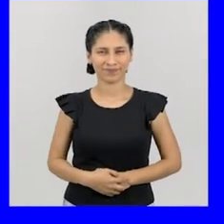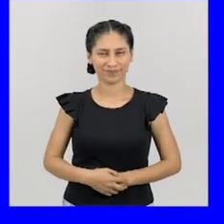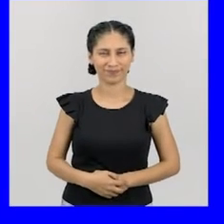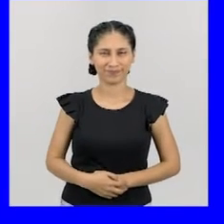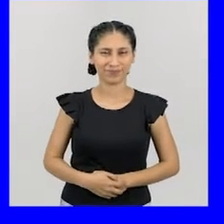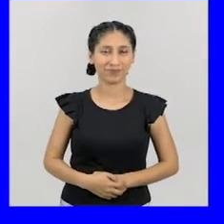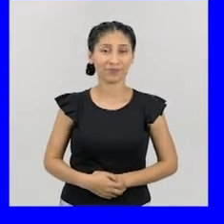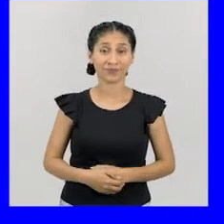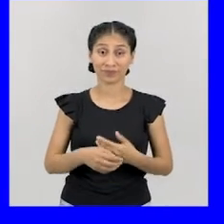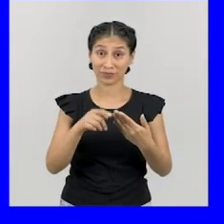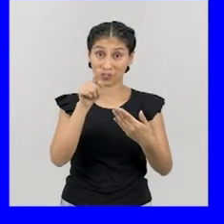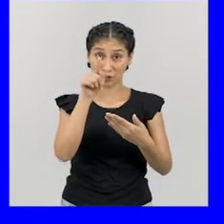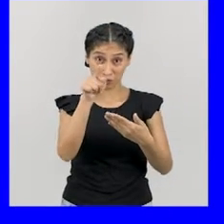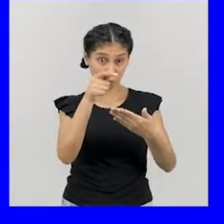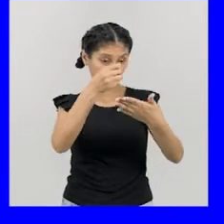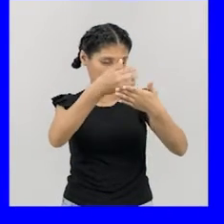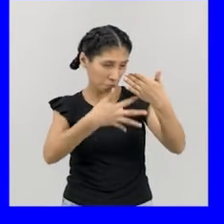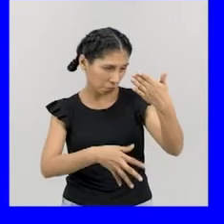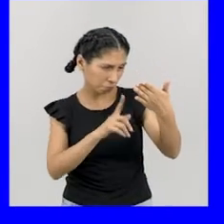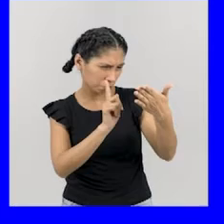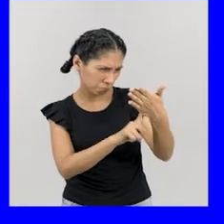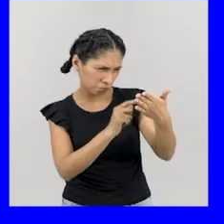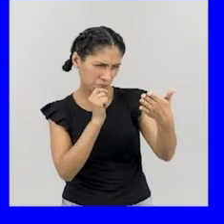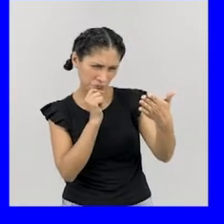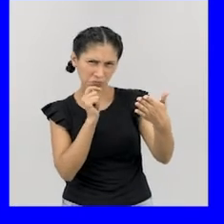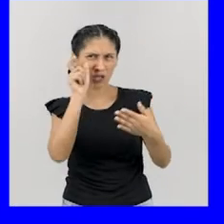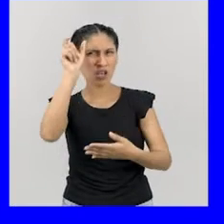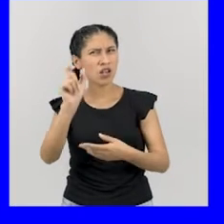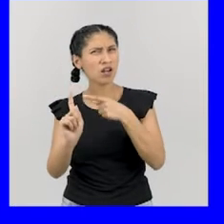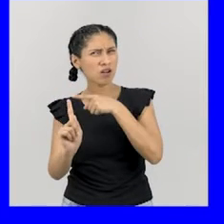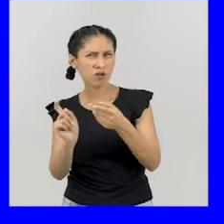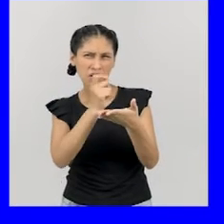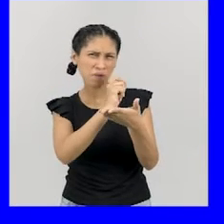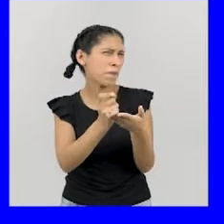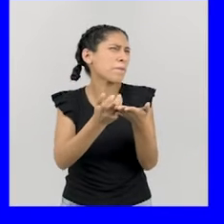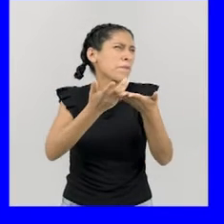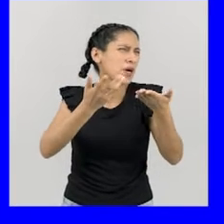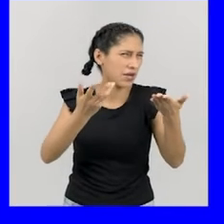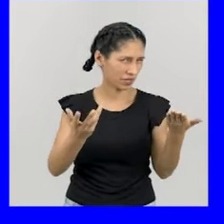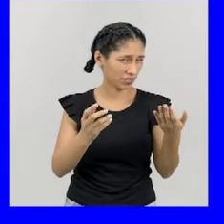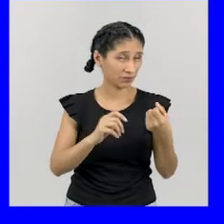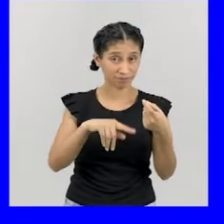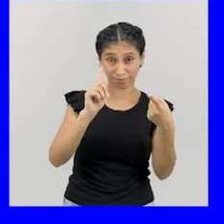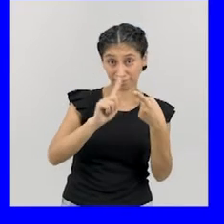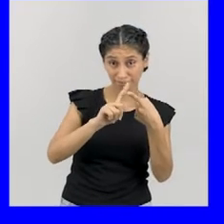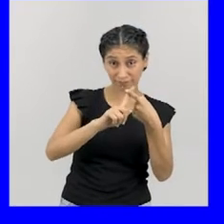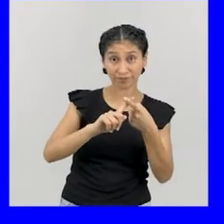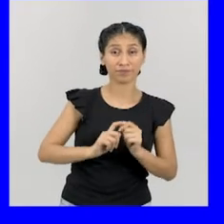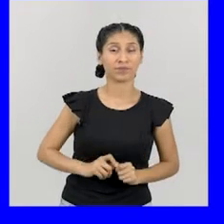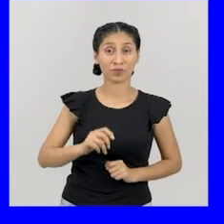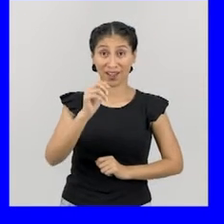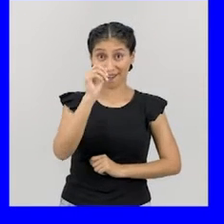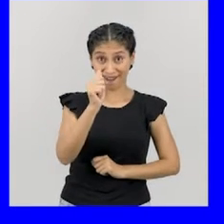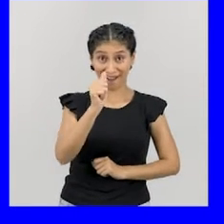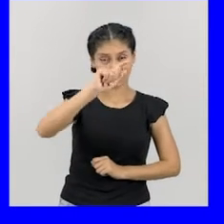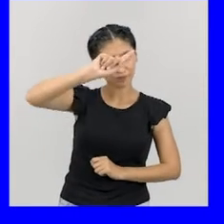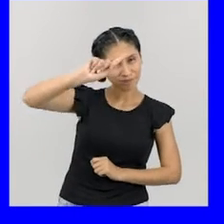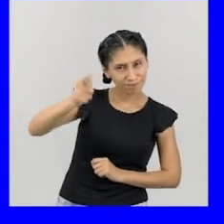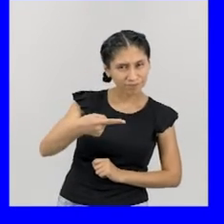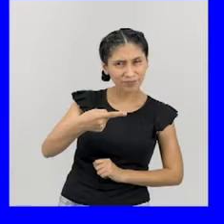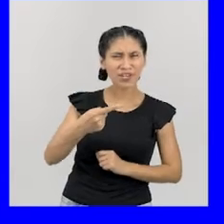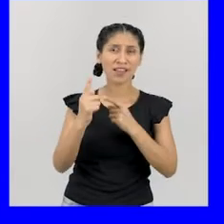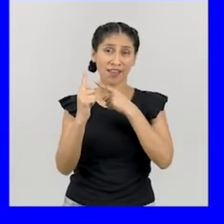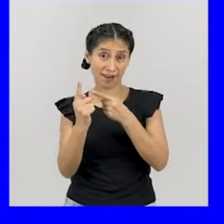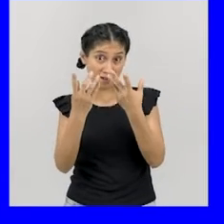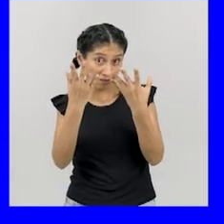siguiente. De acuerdo con el texto, la intención del autor es A. Informar sobre